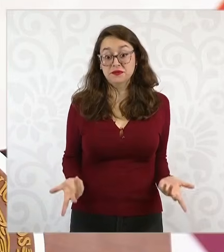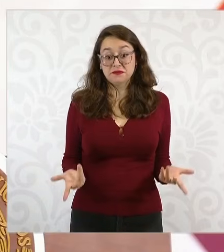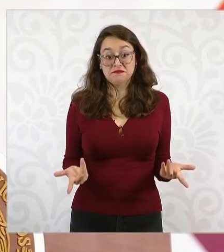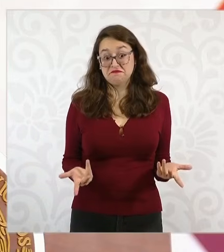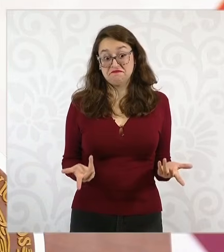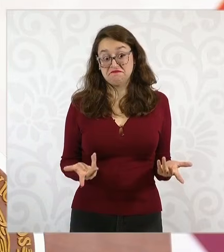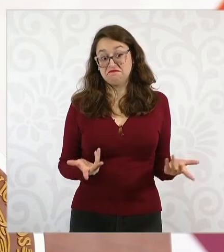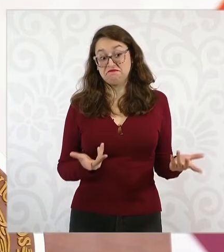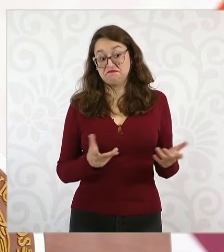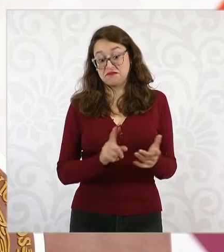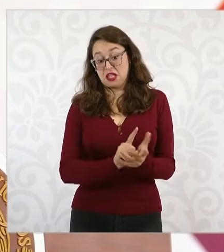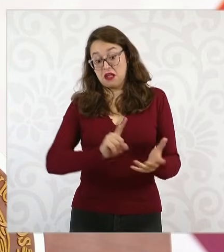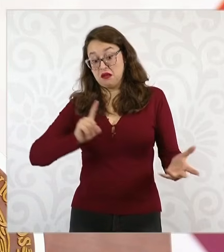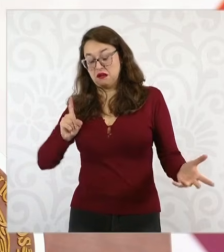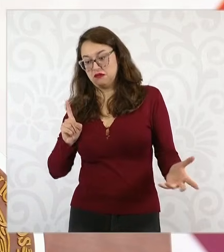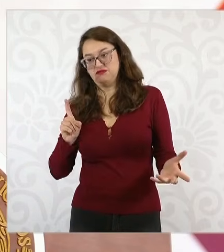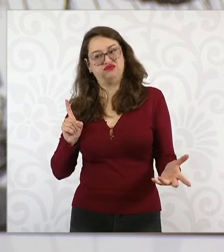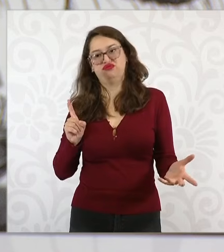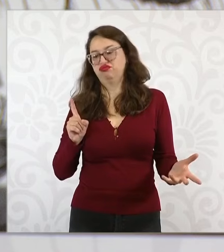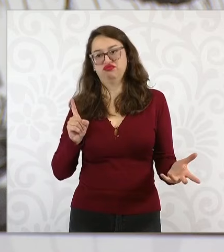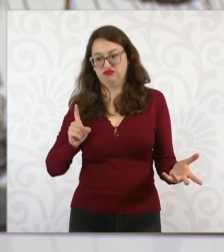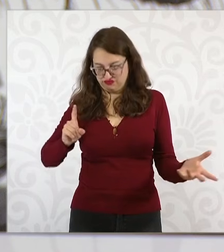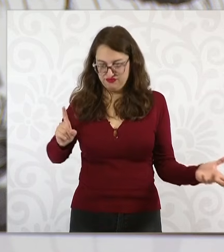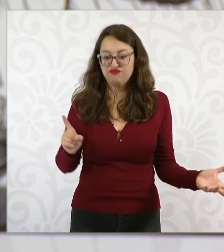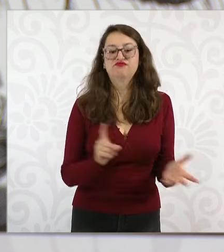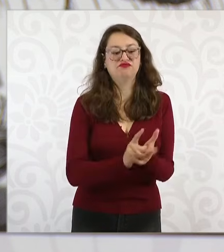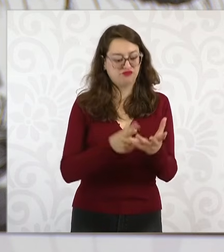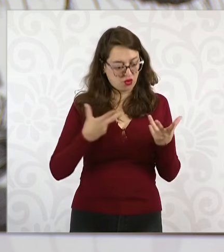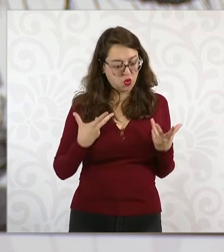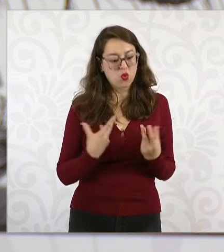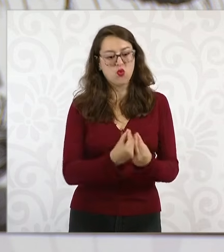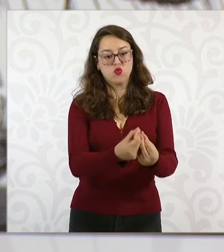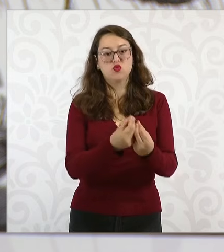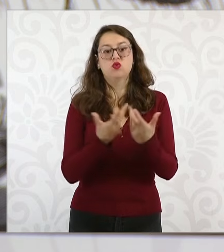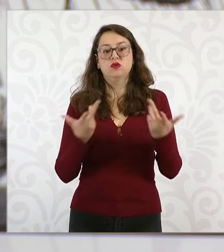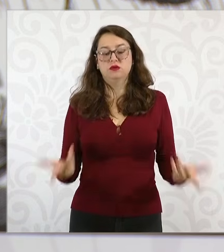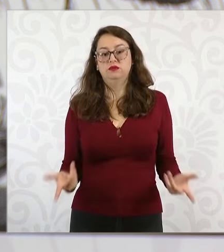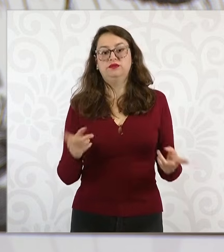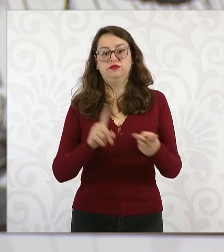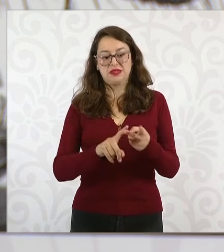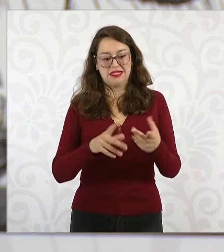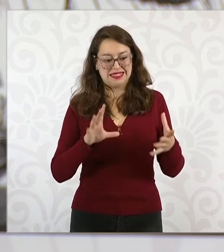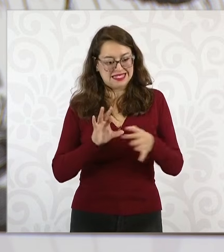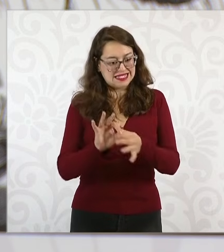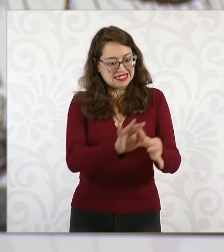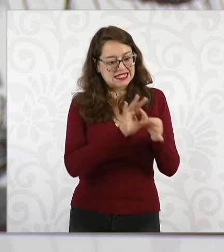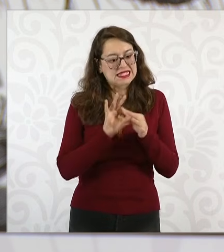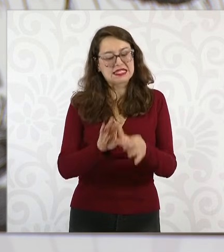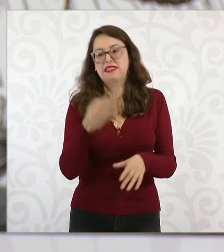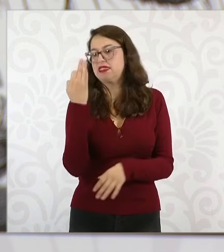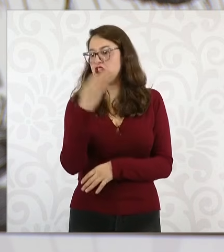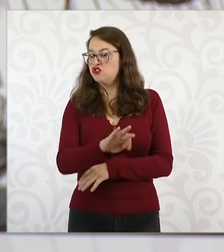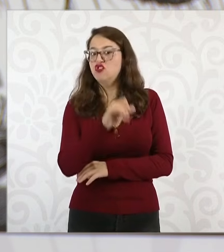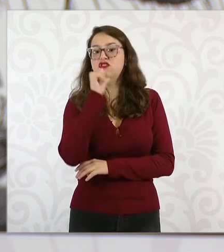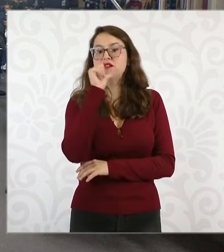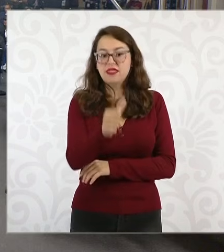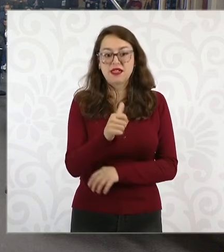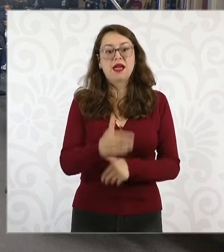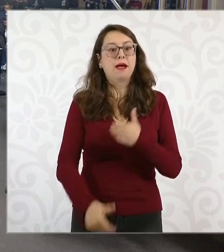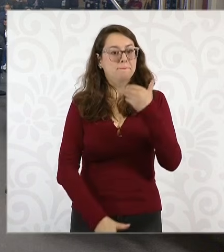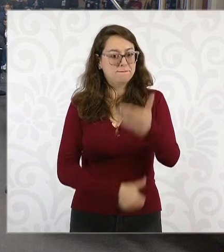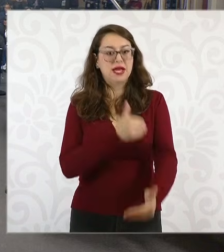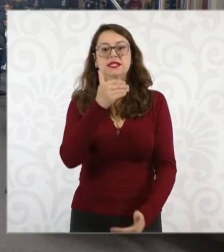alejamos, cuando estamos cerca de la gente, cuando no traicionamos, cuando